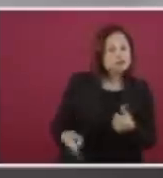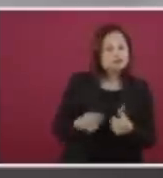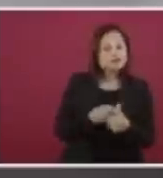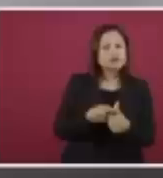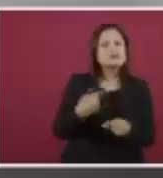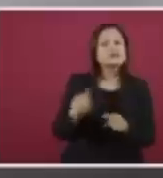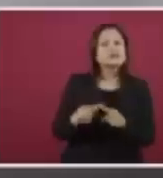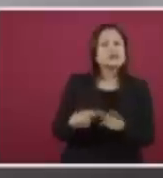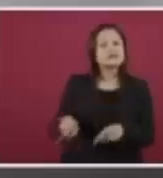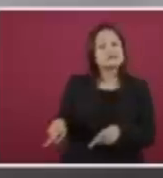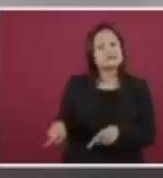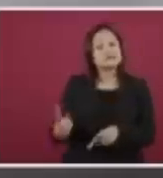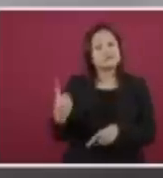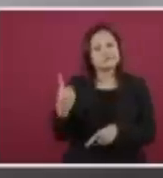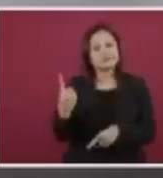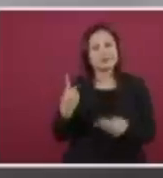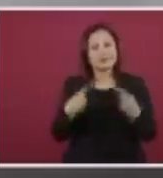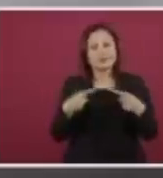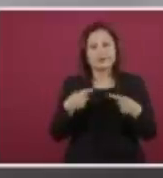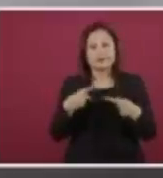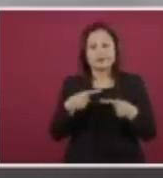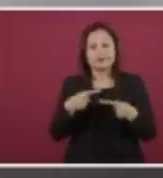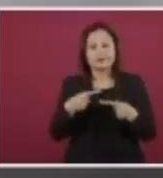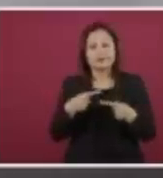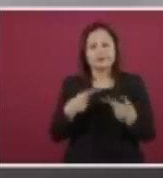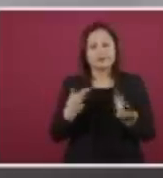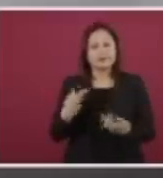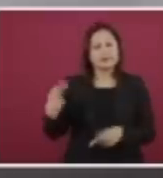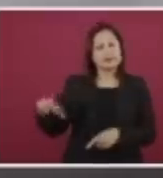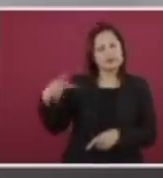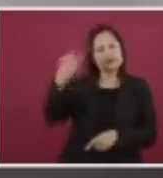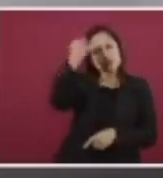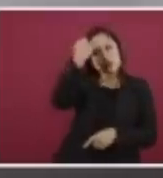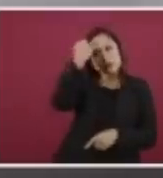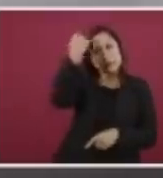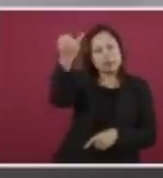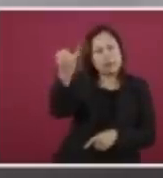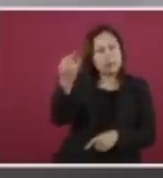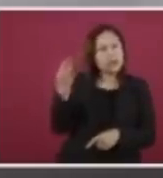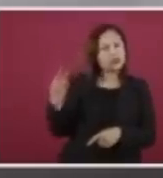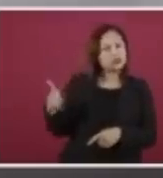de ver las cosas y de su posición hacia nosotros,